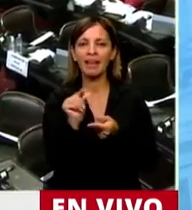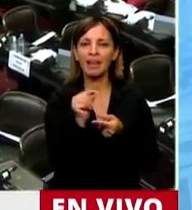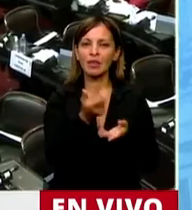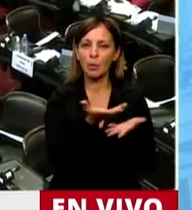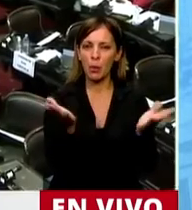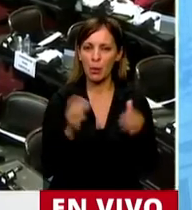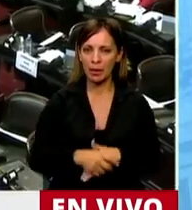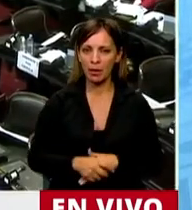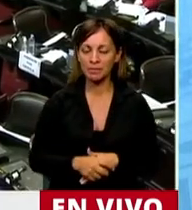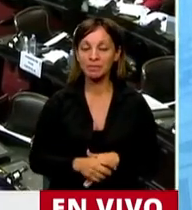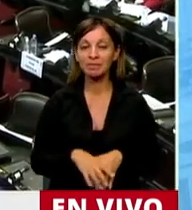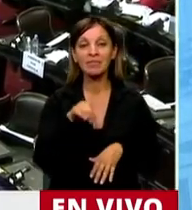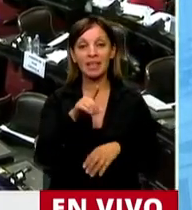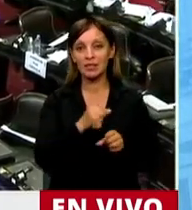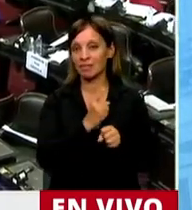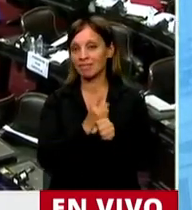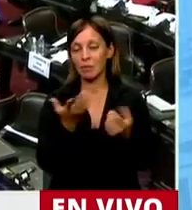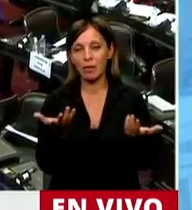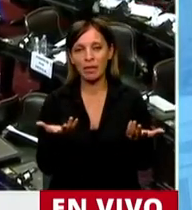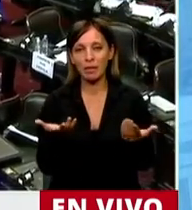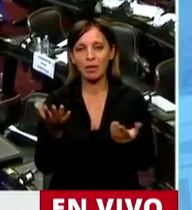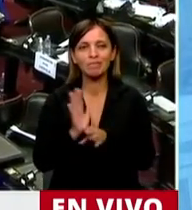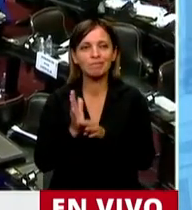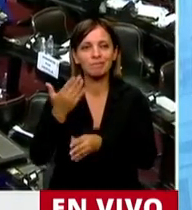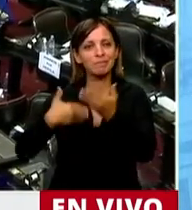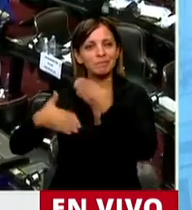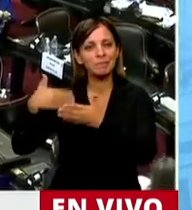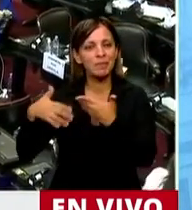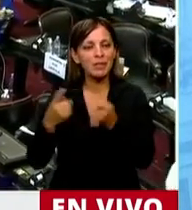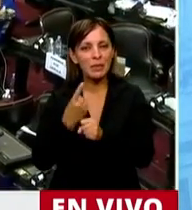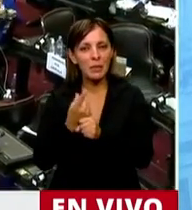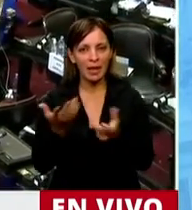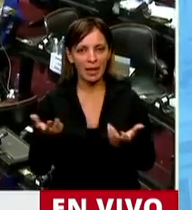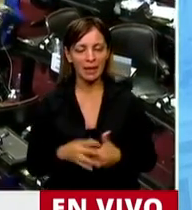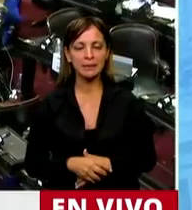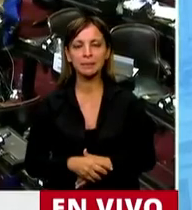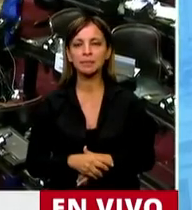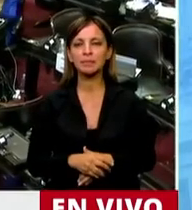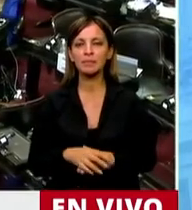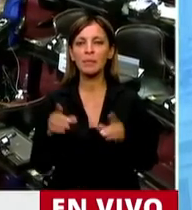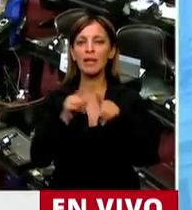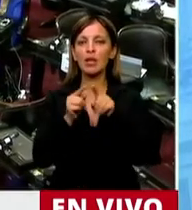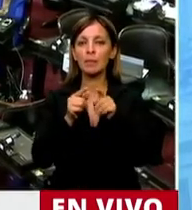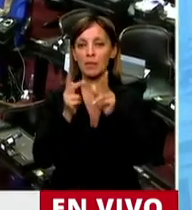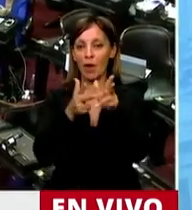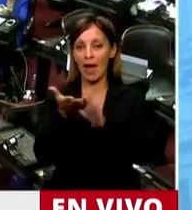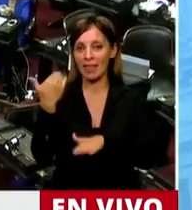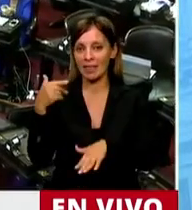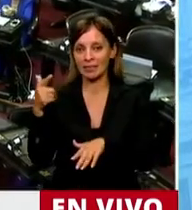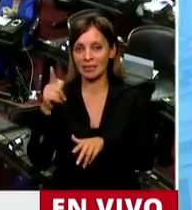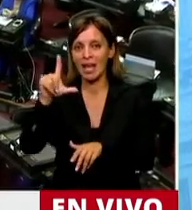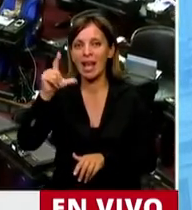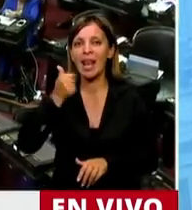que no podemos permitirnos, este retroceso. Porque del mismo modo que explicaba la Espina hoy en el artículo